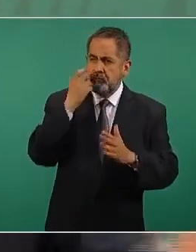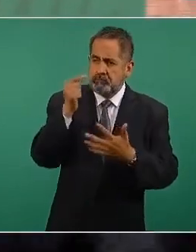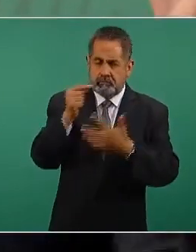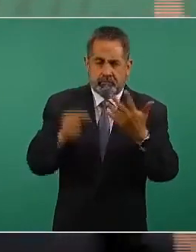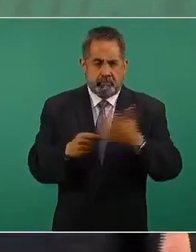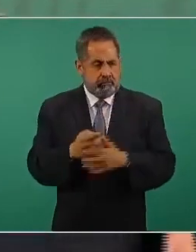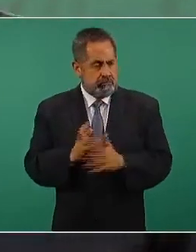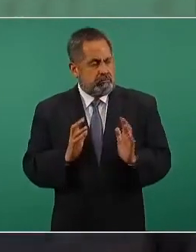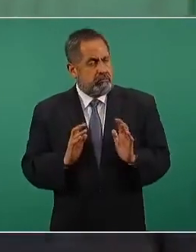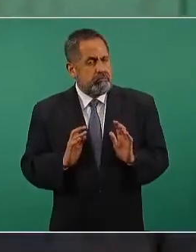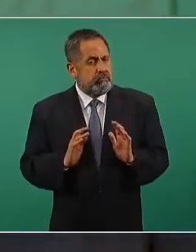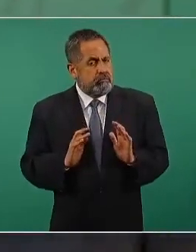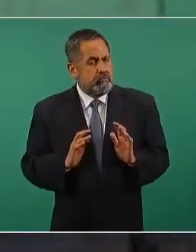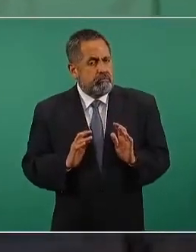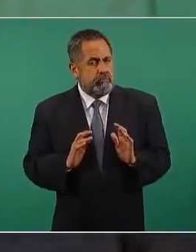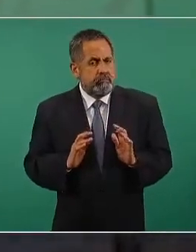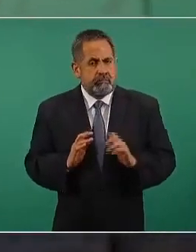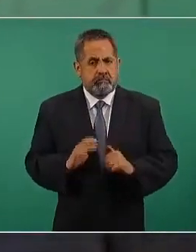Eso está